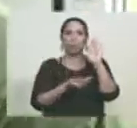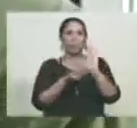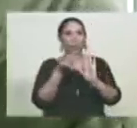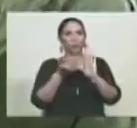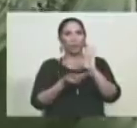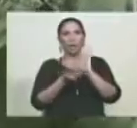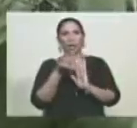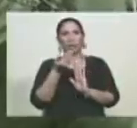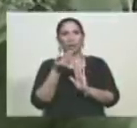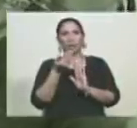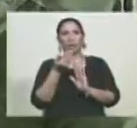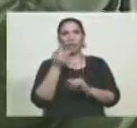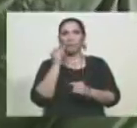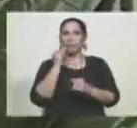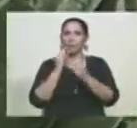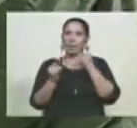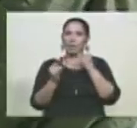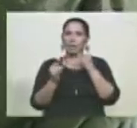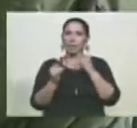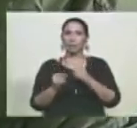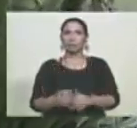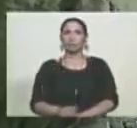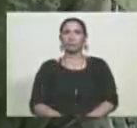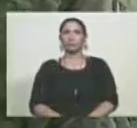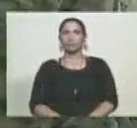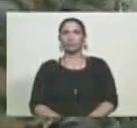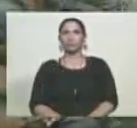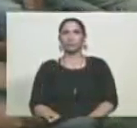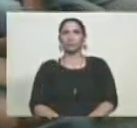Para finalizar acá,